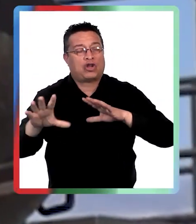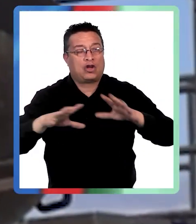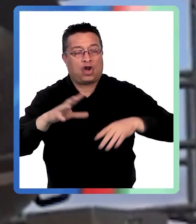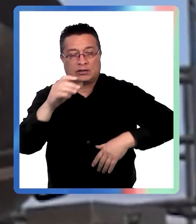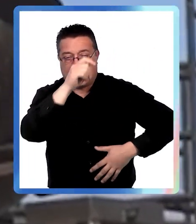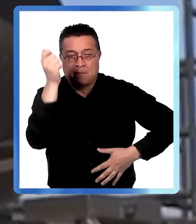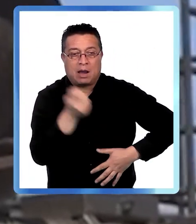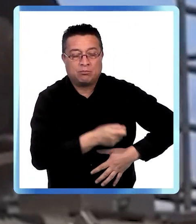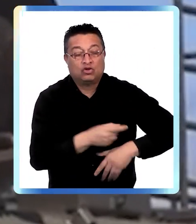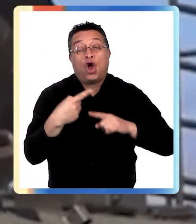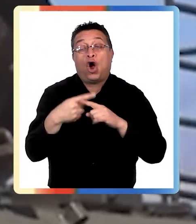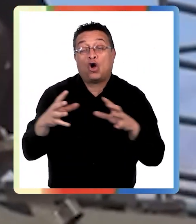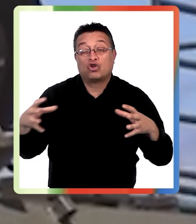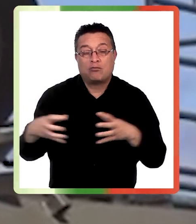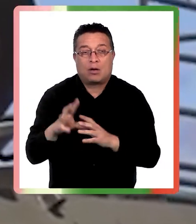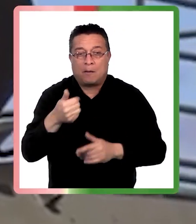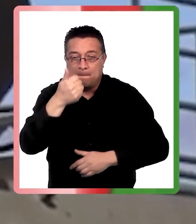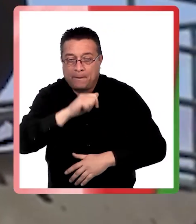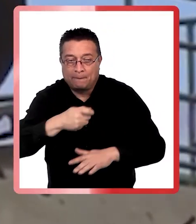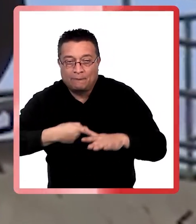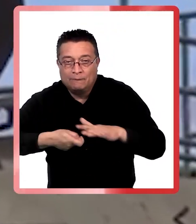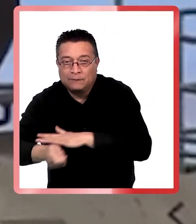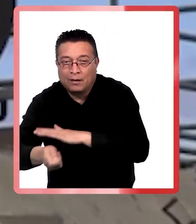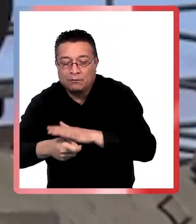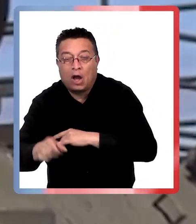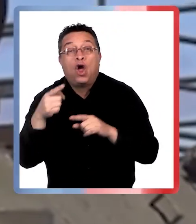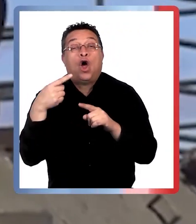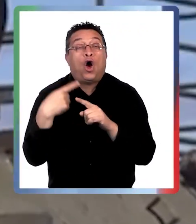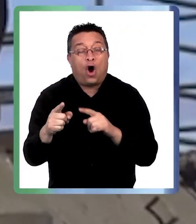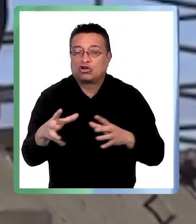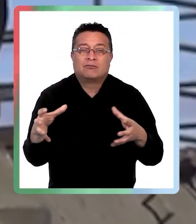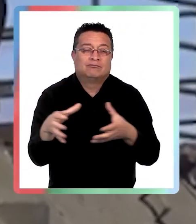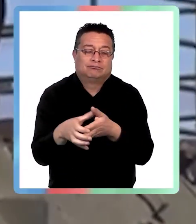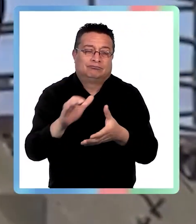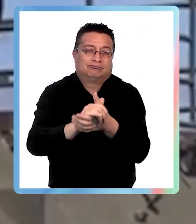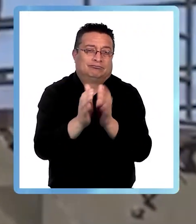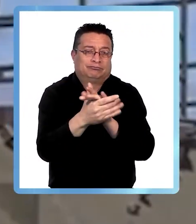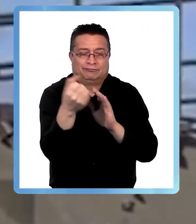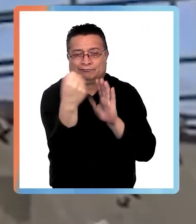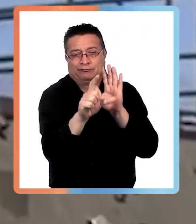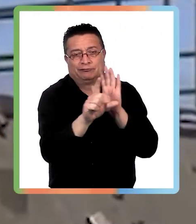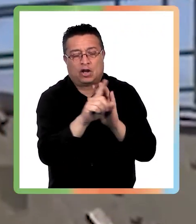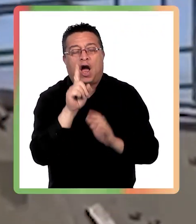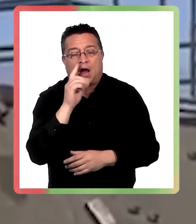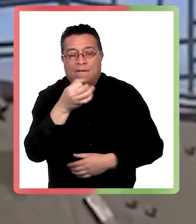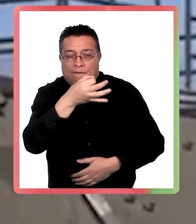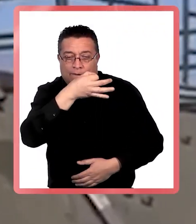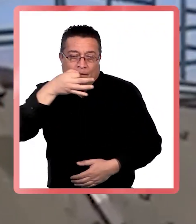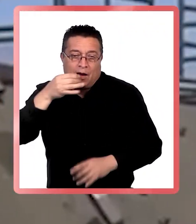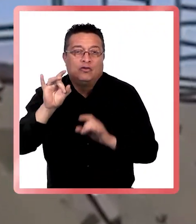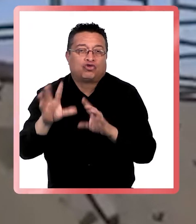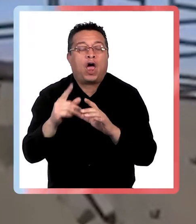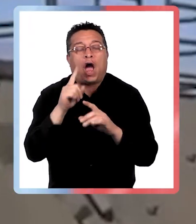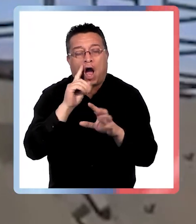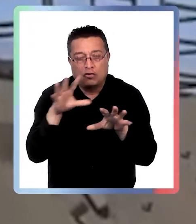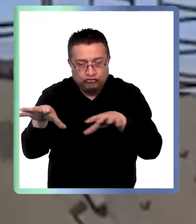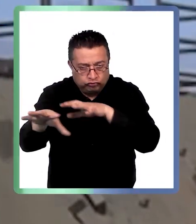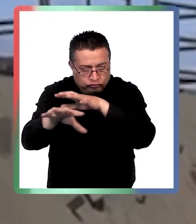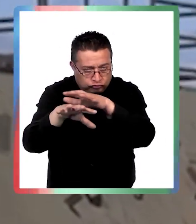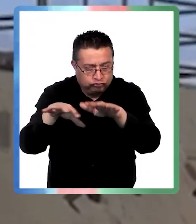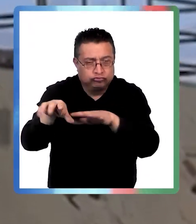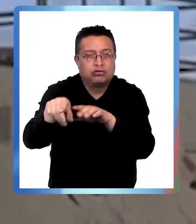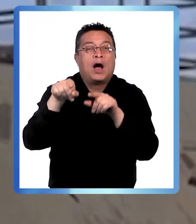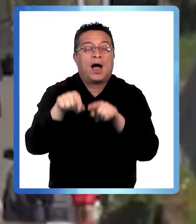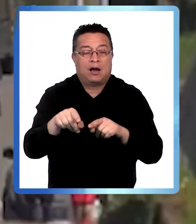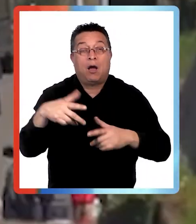que buscan financiar a estas organizaciones y con otras que son propiamente criminales, que solo buscan el lucro. Y eso en medio de